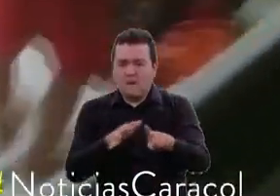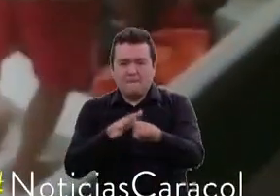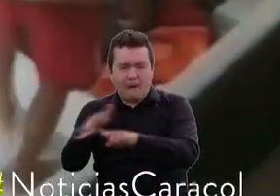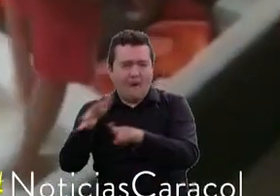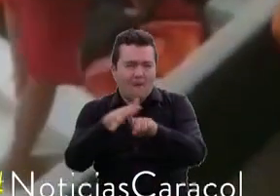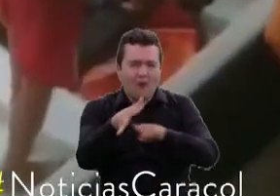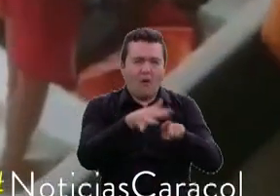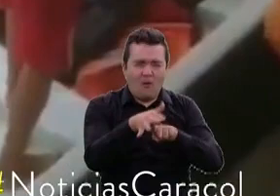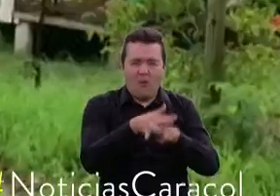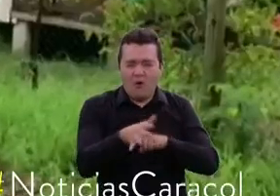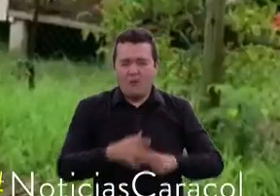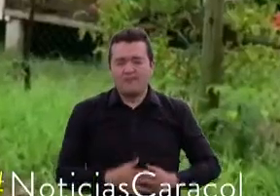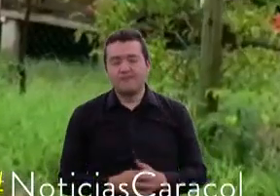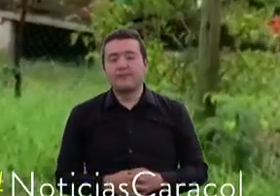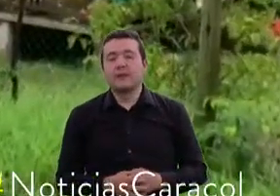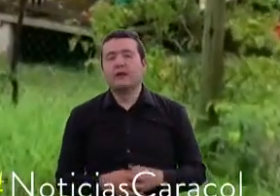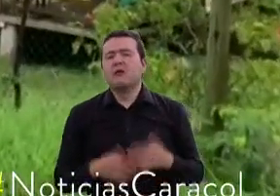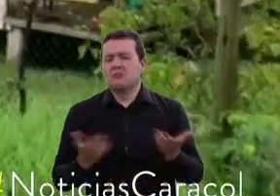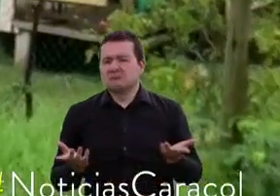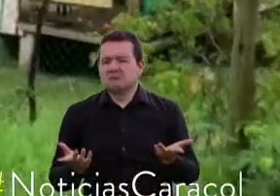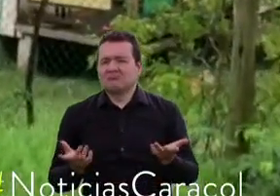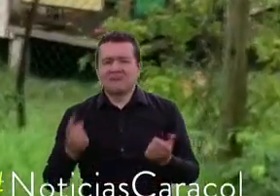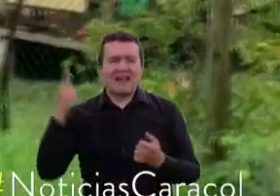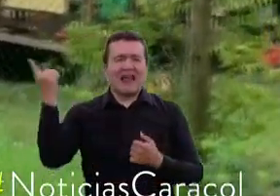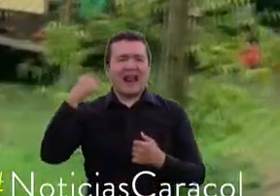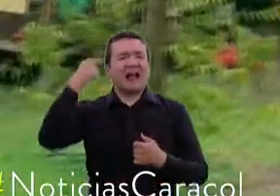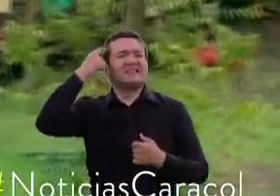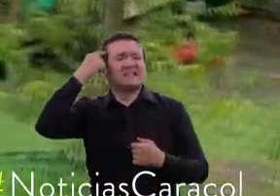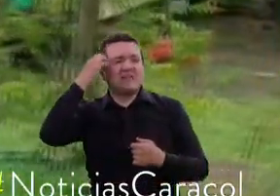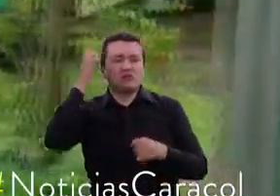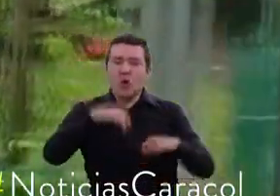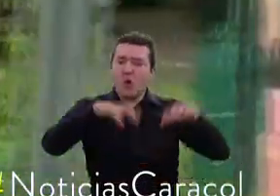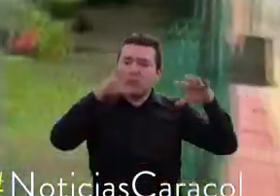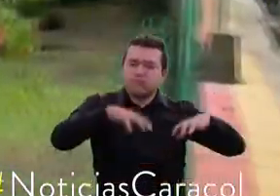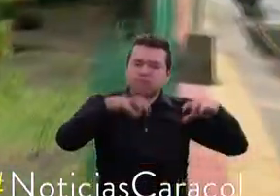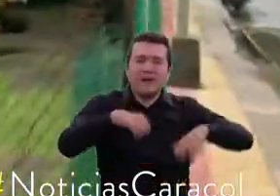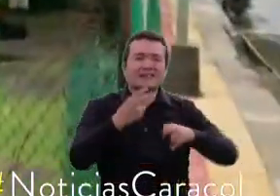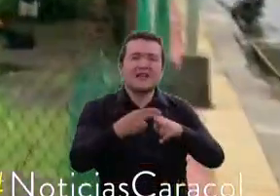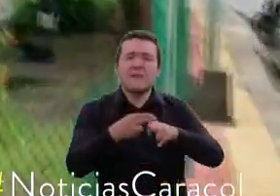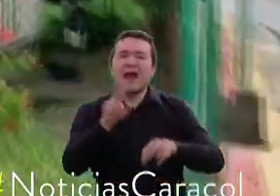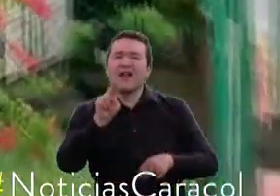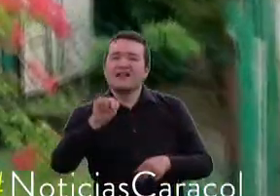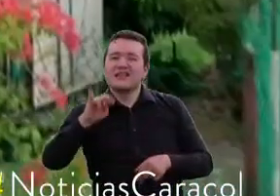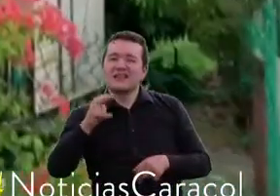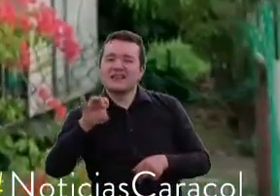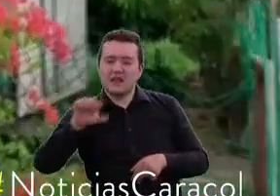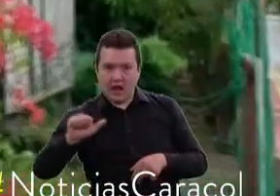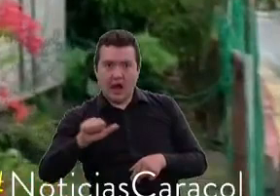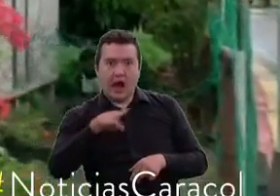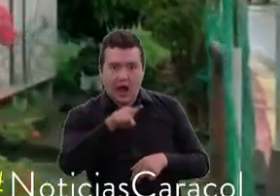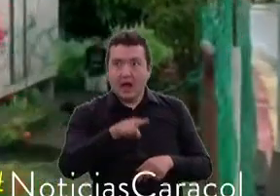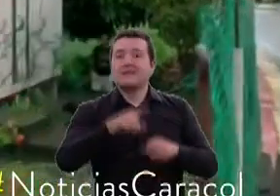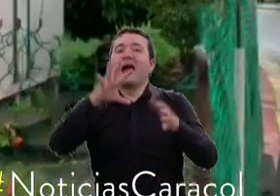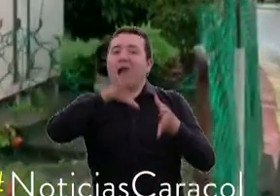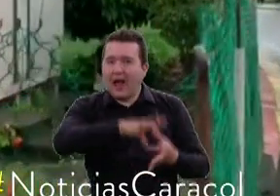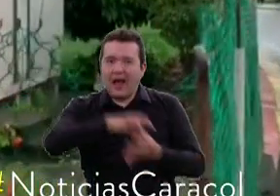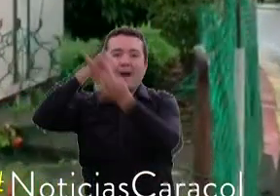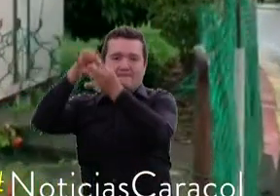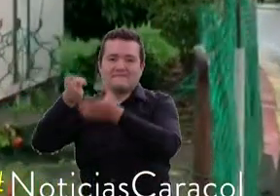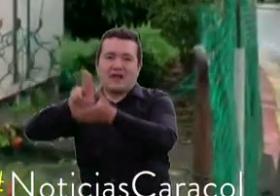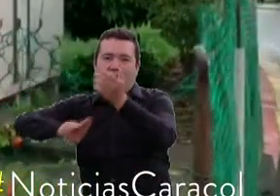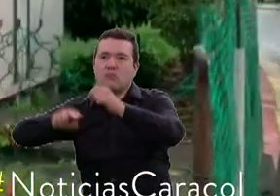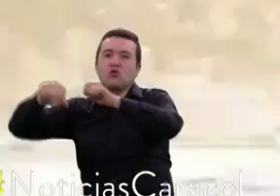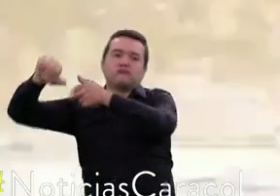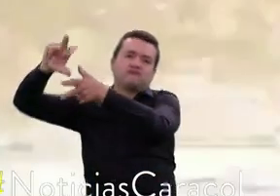las condiciones de lluvia. Normalmente cuando hay una Niña, la temporada de ciclones tropicales suele ser intensa y eso es justo lo que hemos